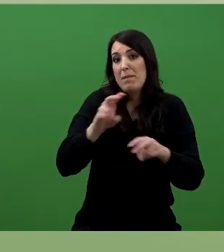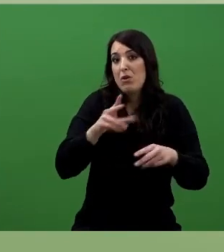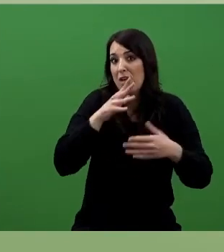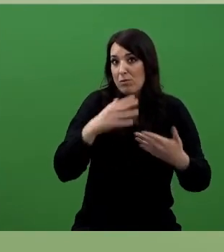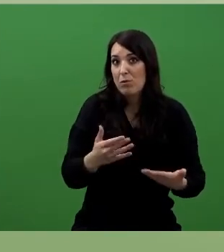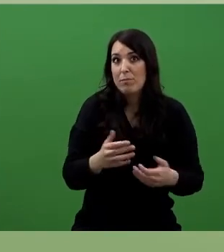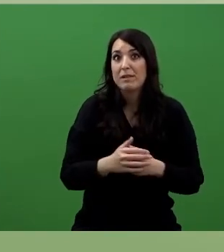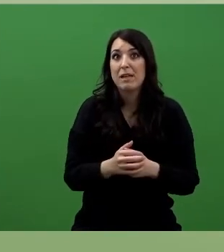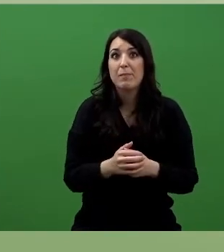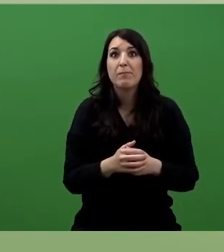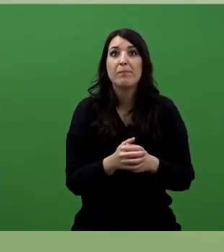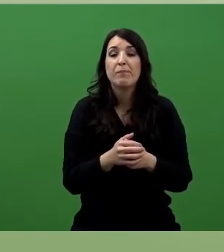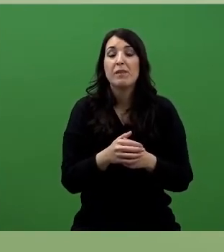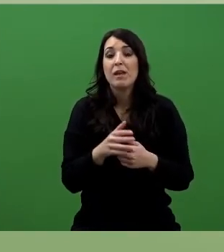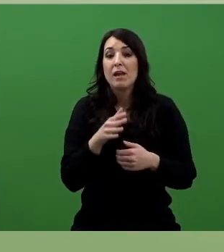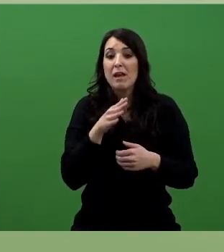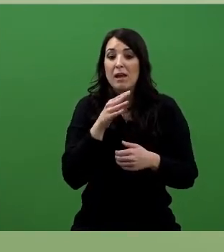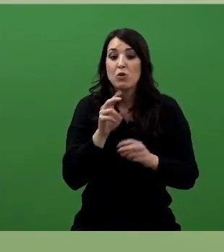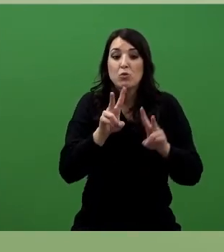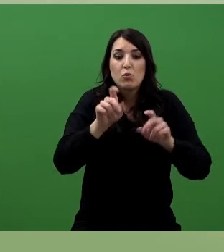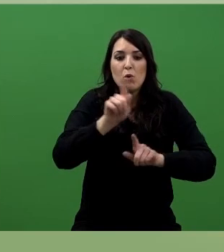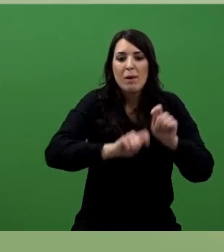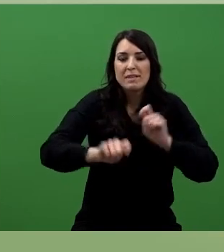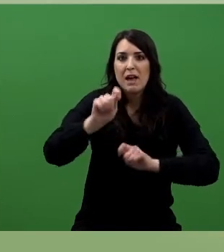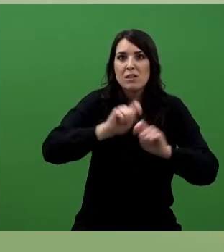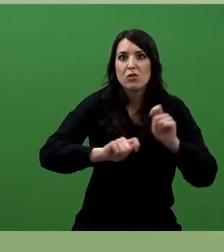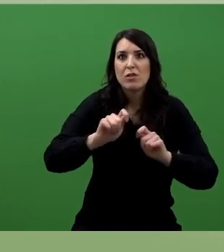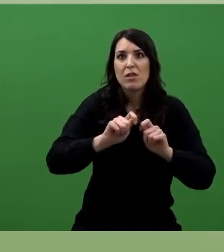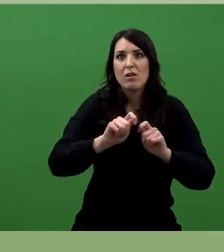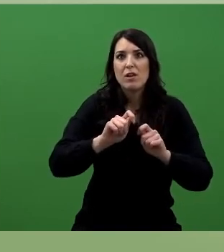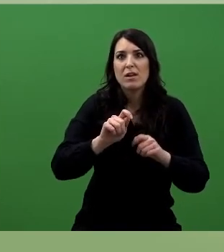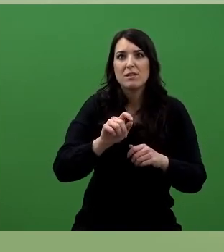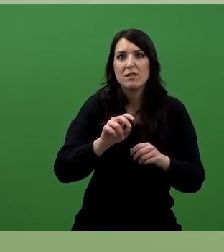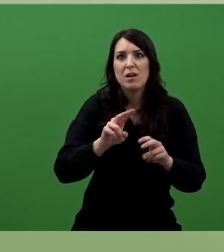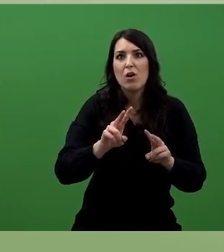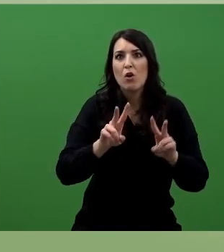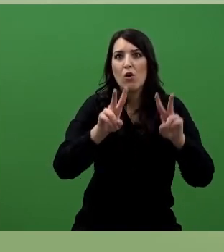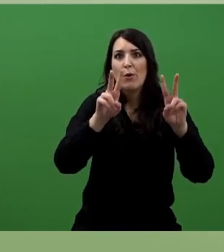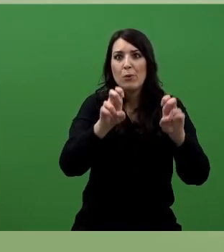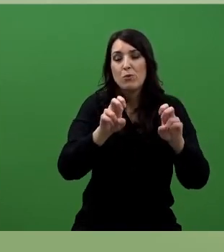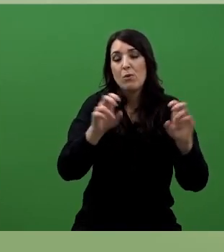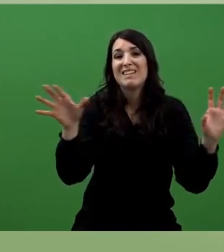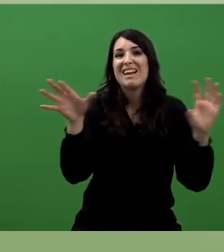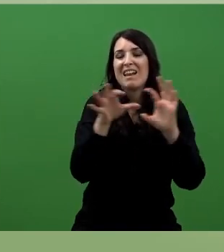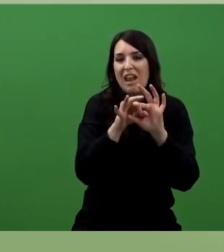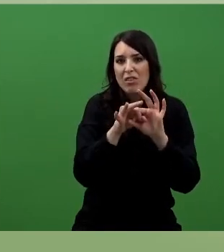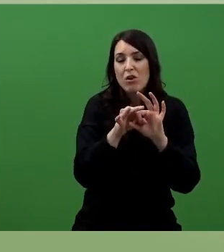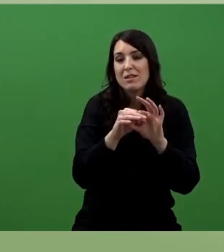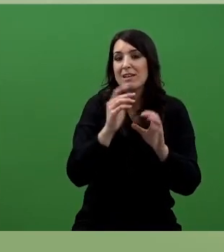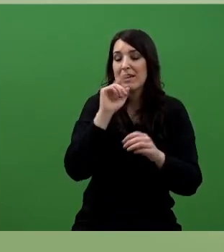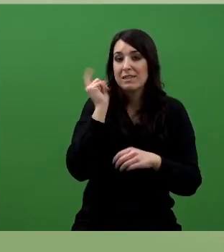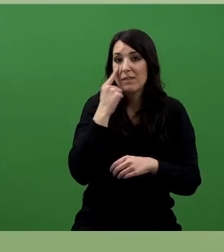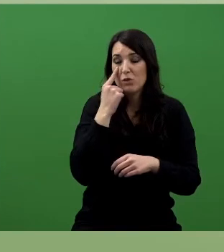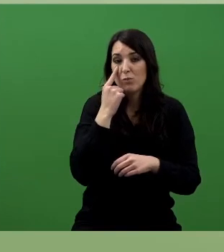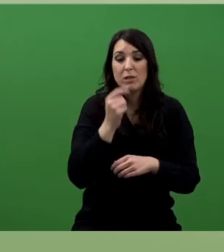este azul, ¿no? Nuevas asociaciones gen-enfermedad que se han descubierto desde entonces. Conocimiento que no existía,